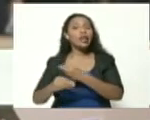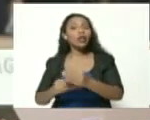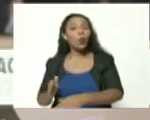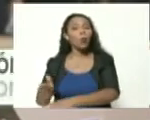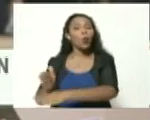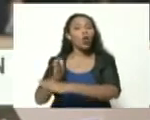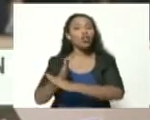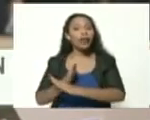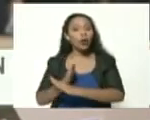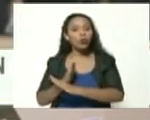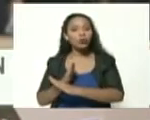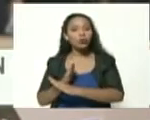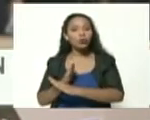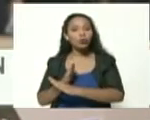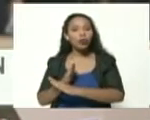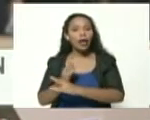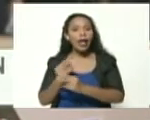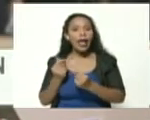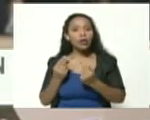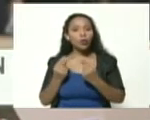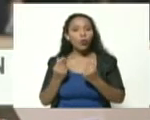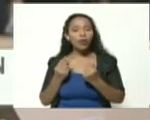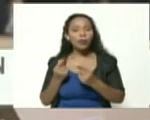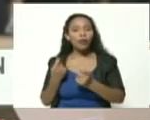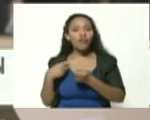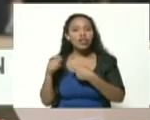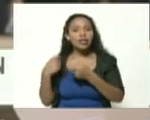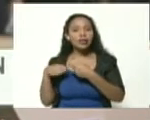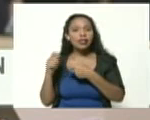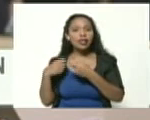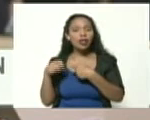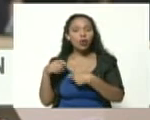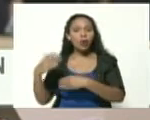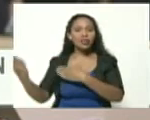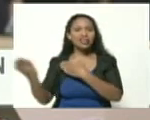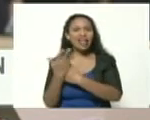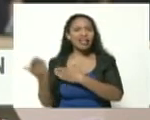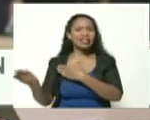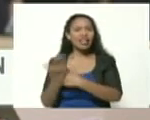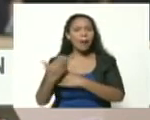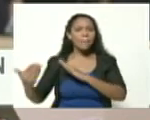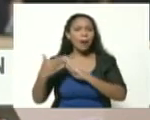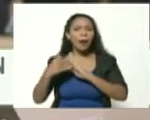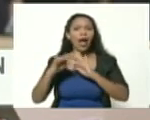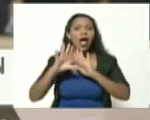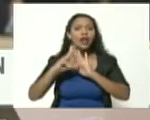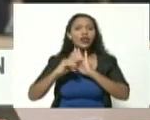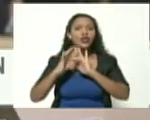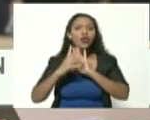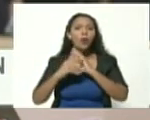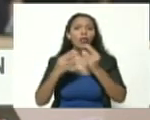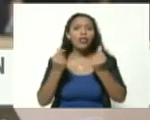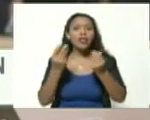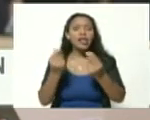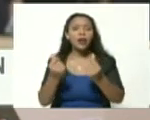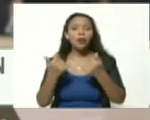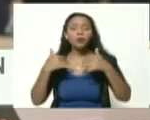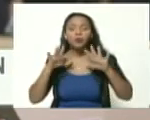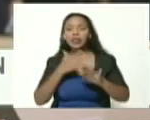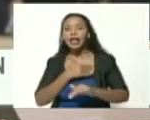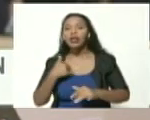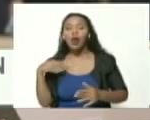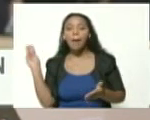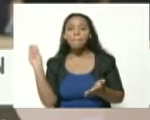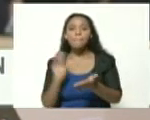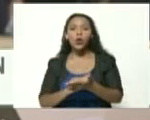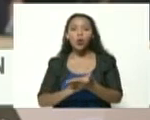bloqueo económico financiero, sanciones y robo de activos, pretendiendo para esto la